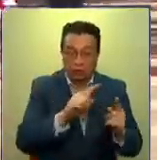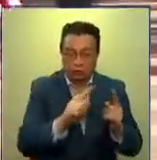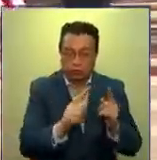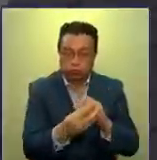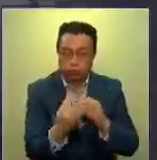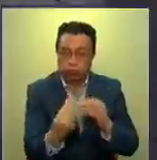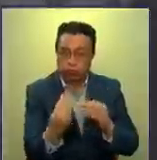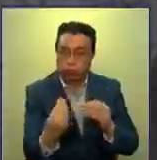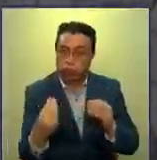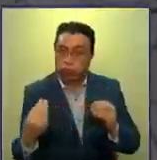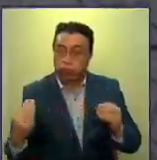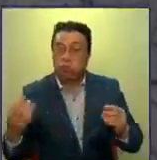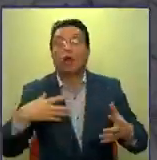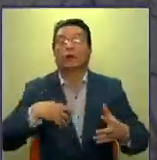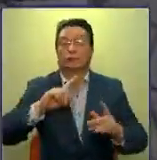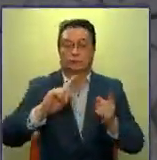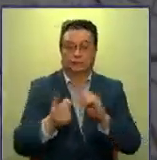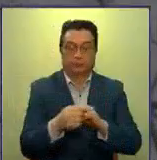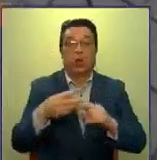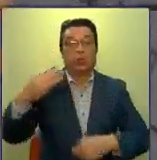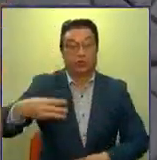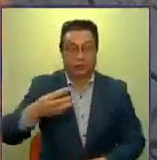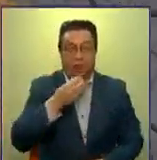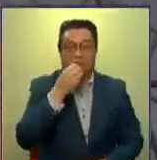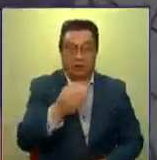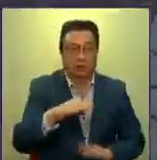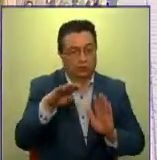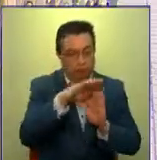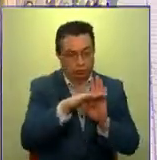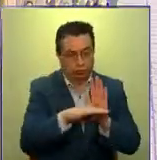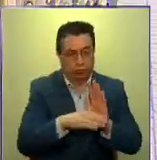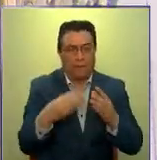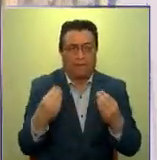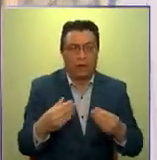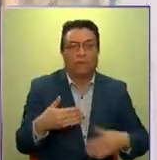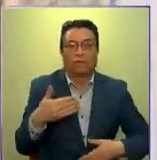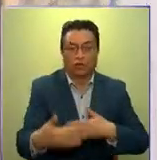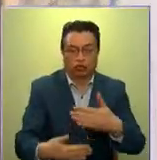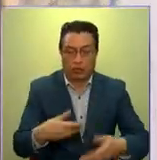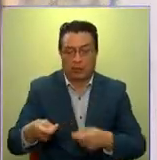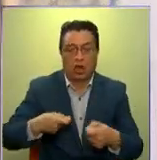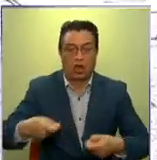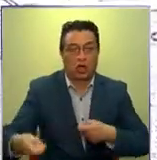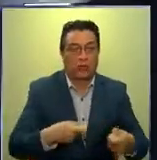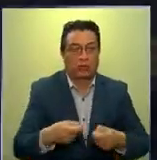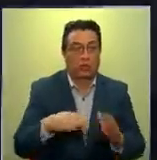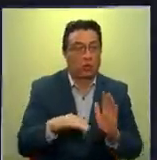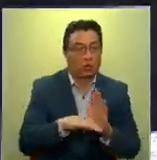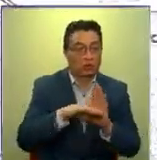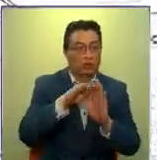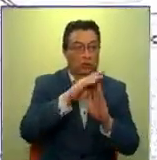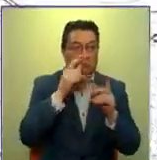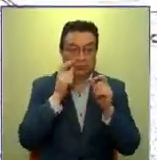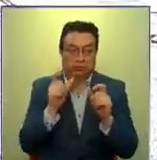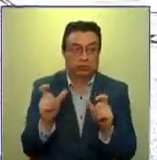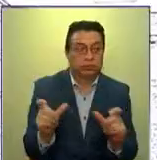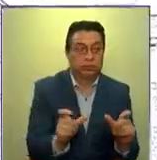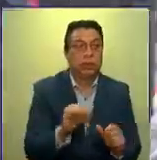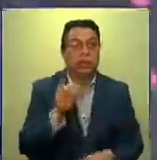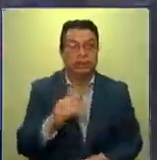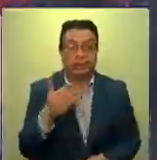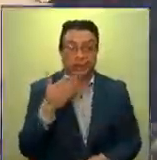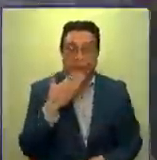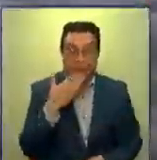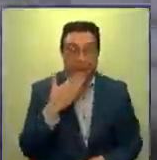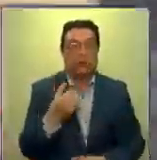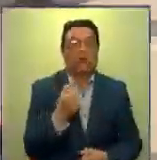transición. Desde el municipio ya adelantan severos protocolos para el funcionamiento del comercio, un aumento de las fiscalizaciones y también de